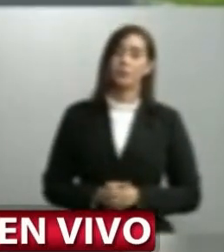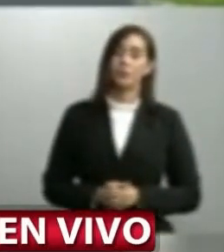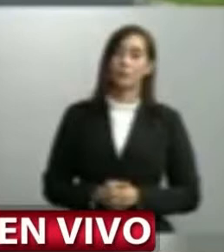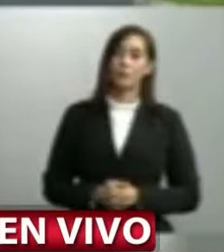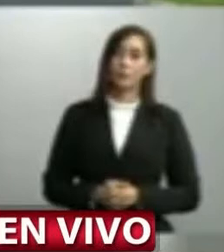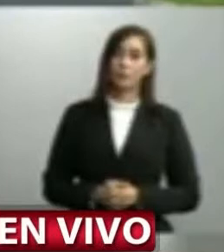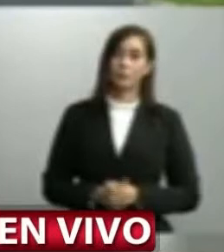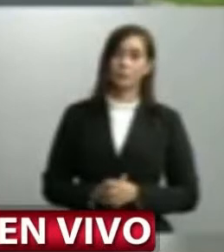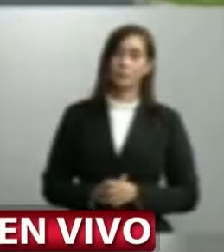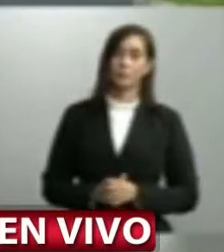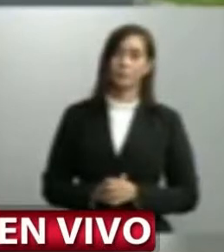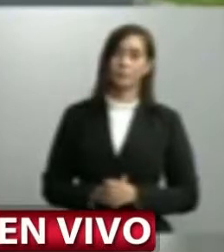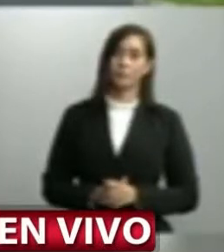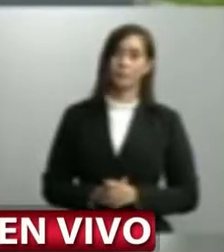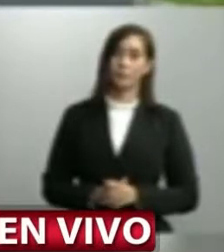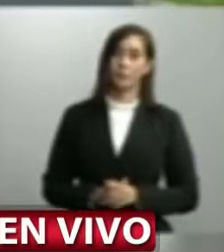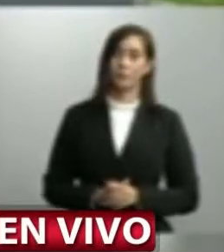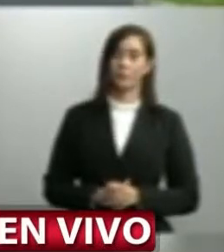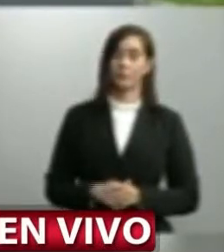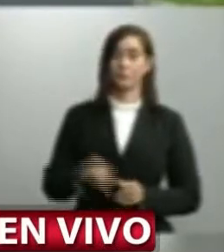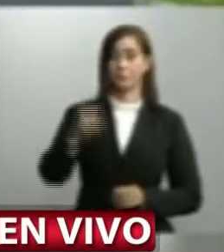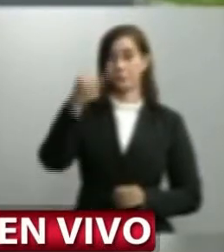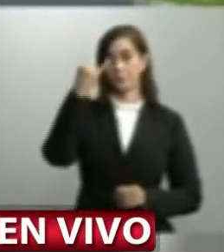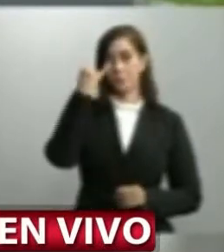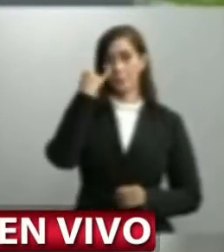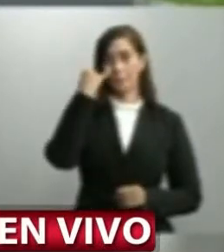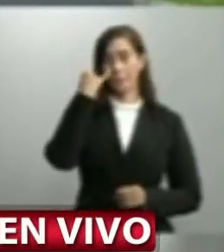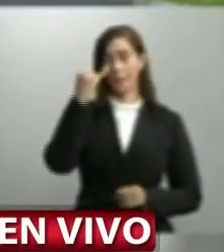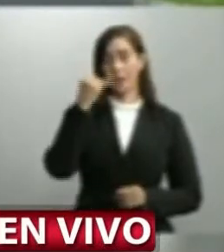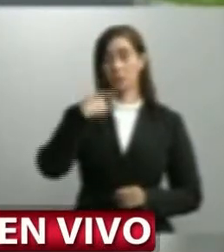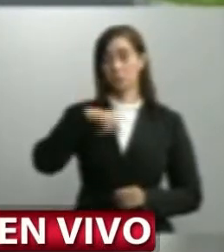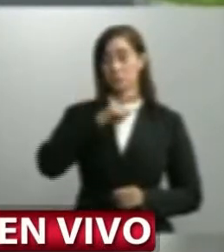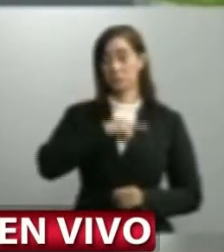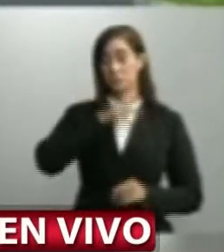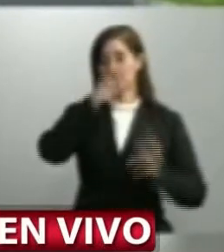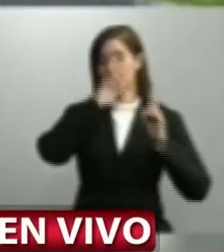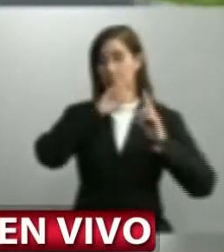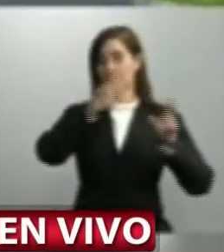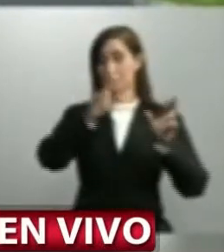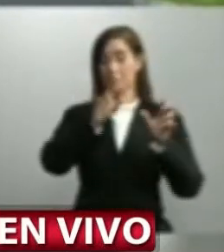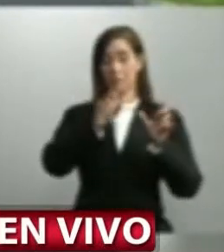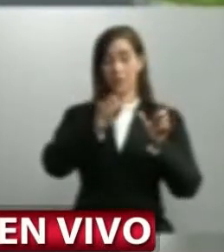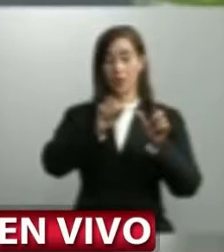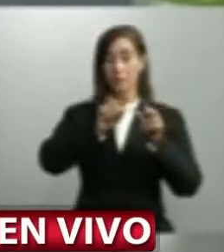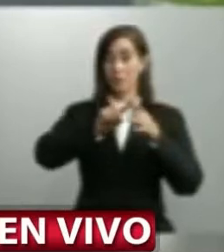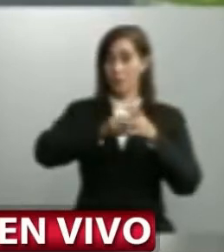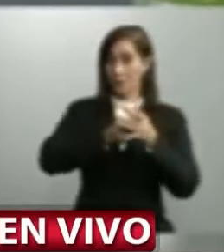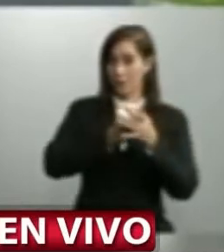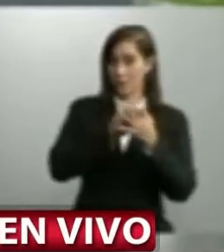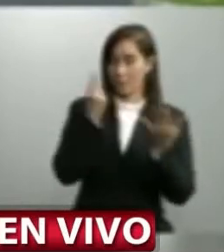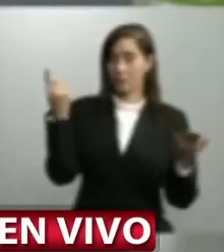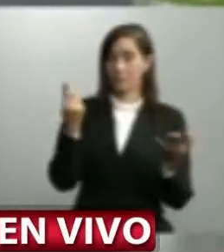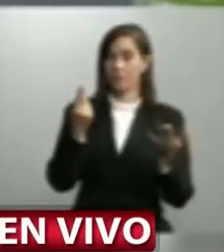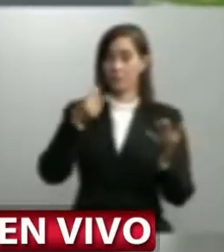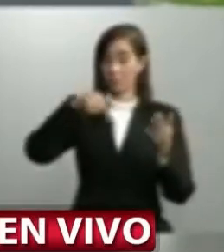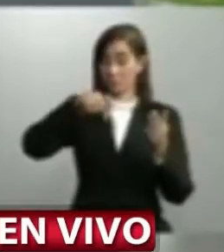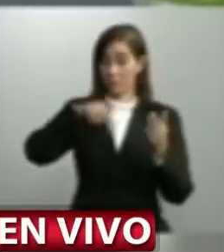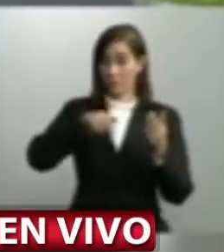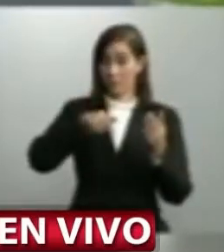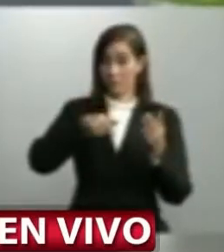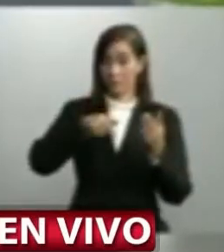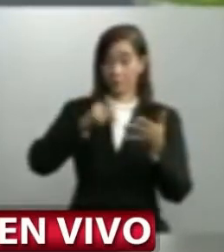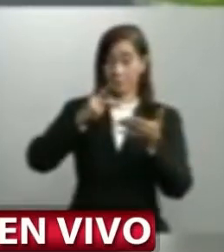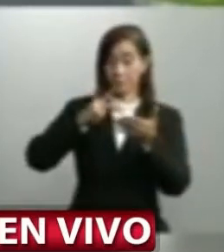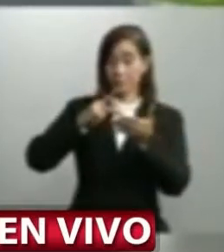Mire, nosotros nos acogemos a la fase en la que estamos. La planificación tiene que hacerse antes